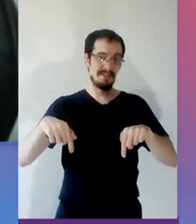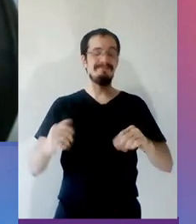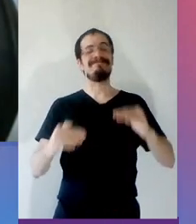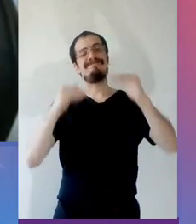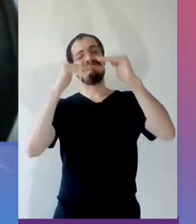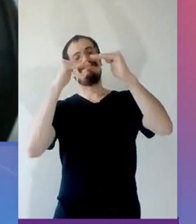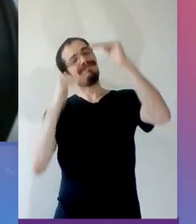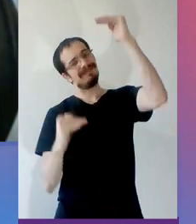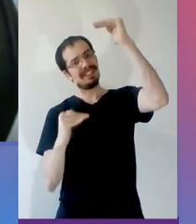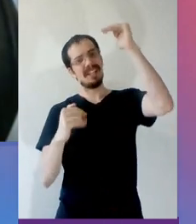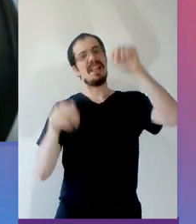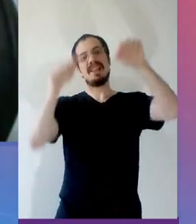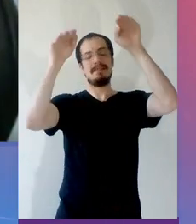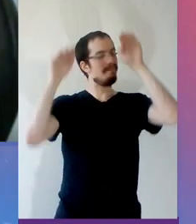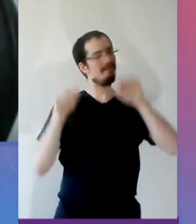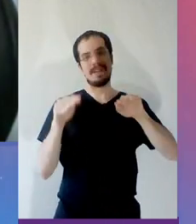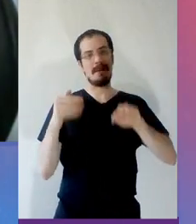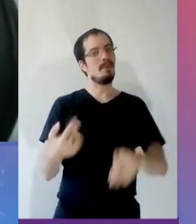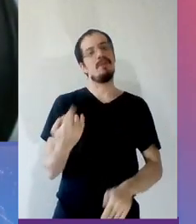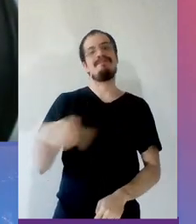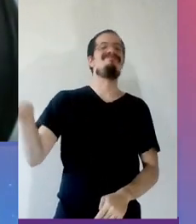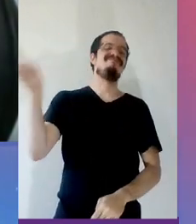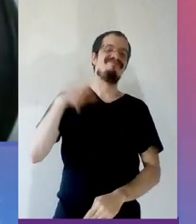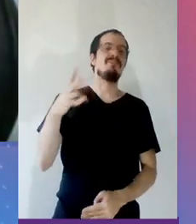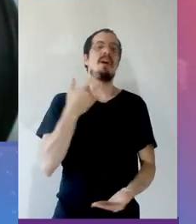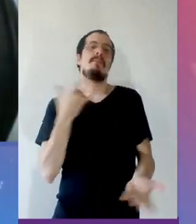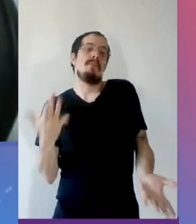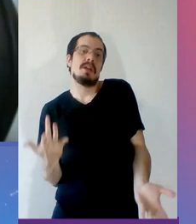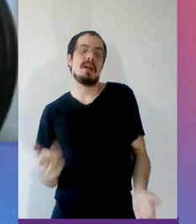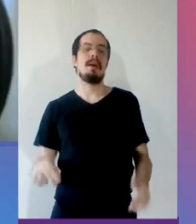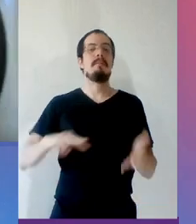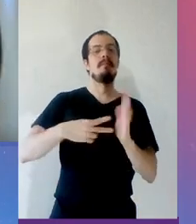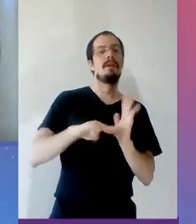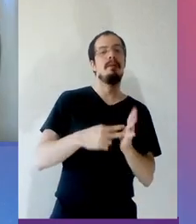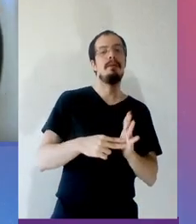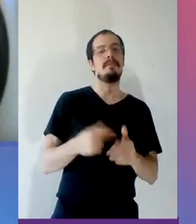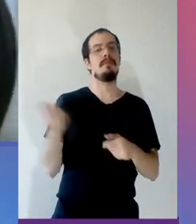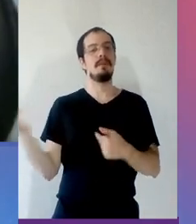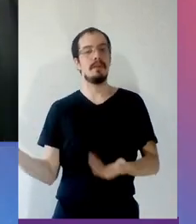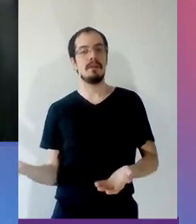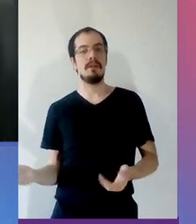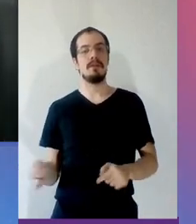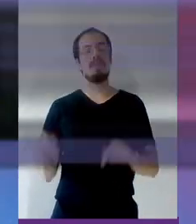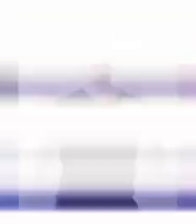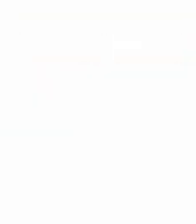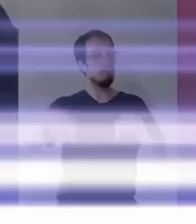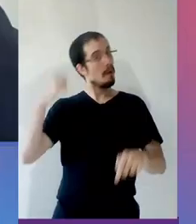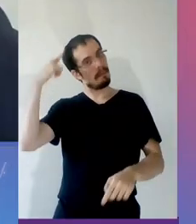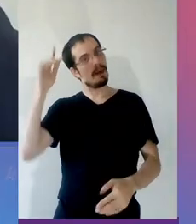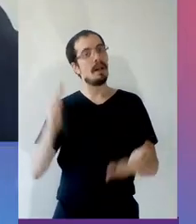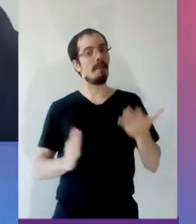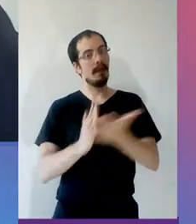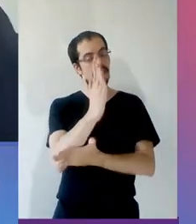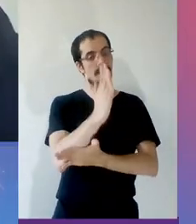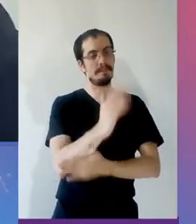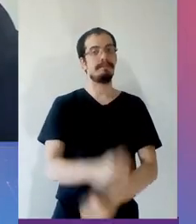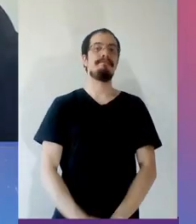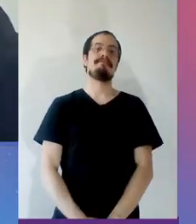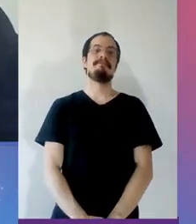Eso era como para partir, después podíamos echar en detalle de acuerdo a lo que venga. Muchas gracias,